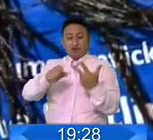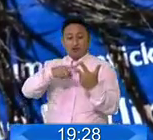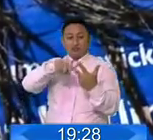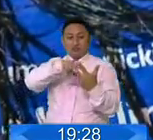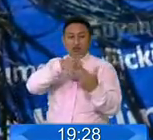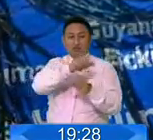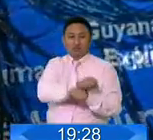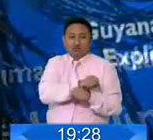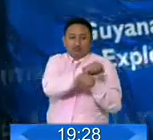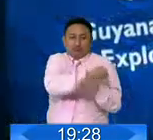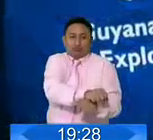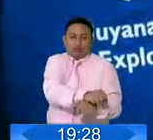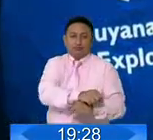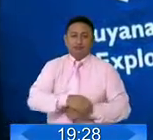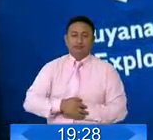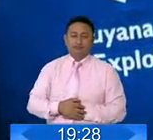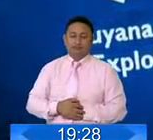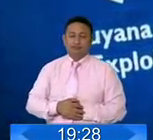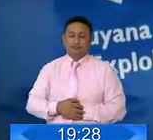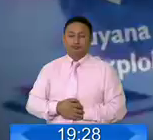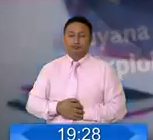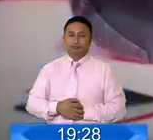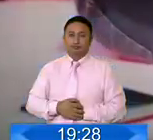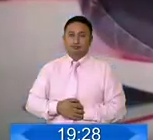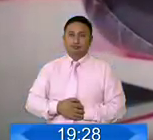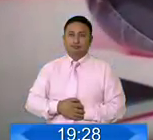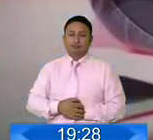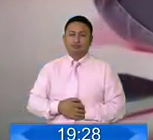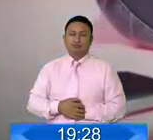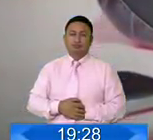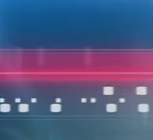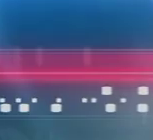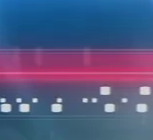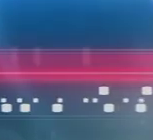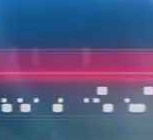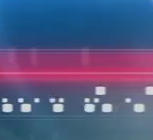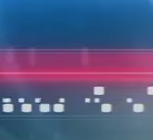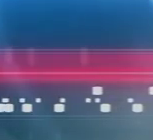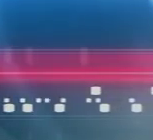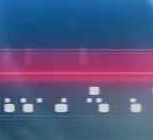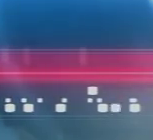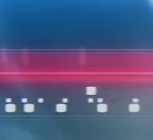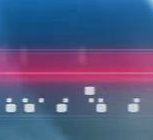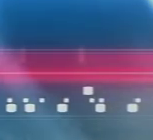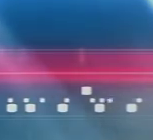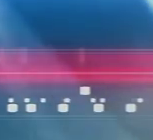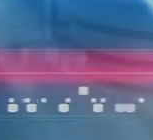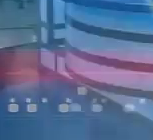esa condición. Informó Valeria Navarro.